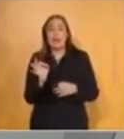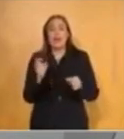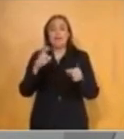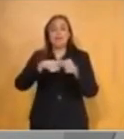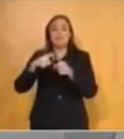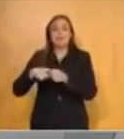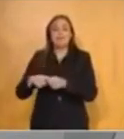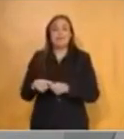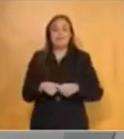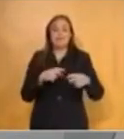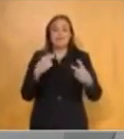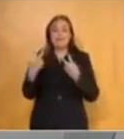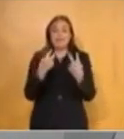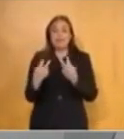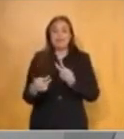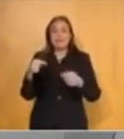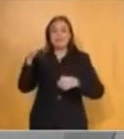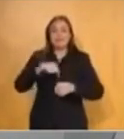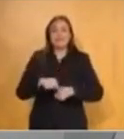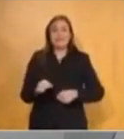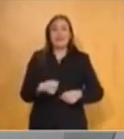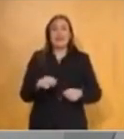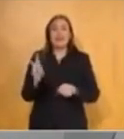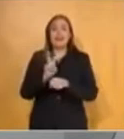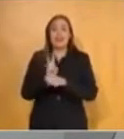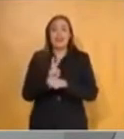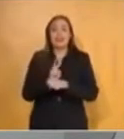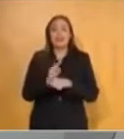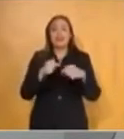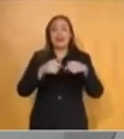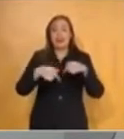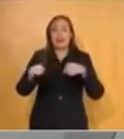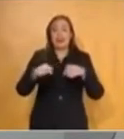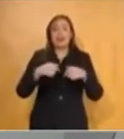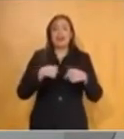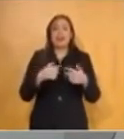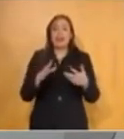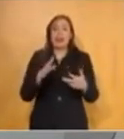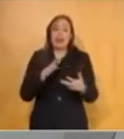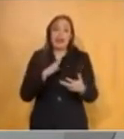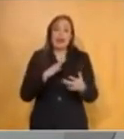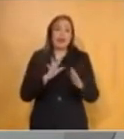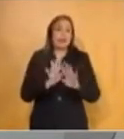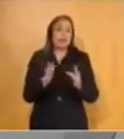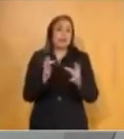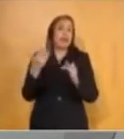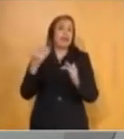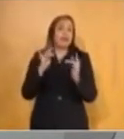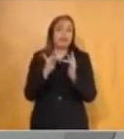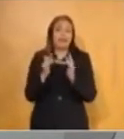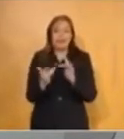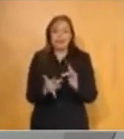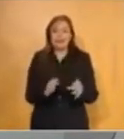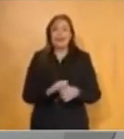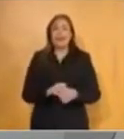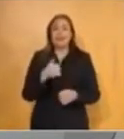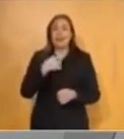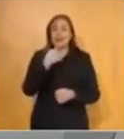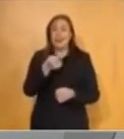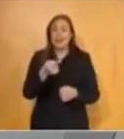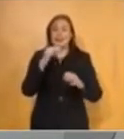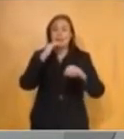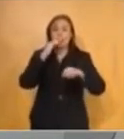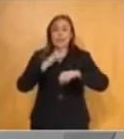televisión. Estábamos ahorita solamente con redes sociales. Estamos dando un mensaje general para toda la comunidad, estudiantes y padres de